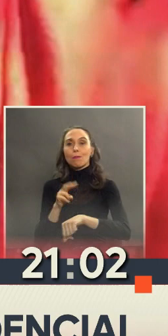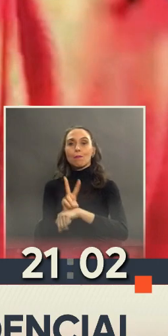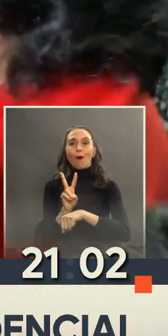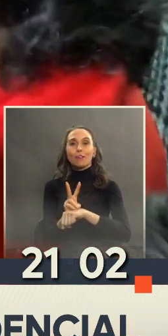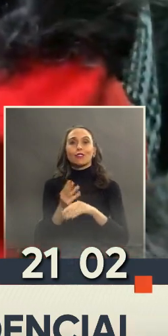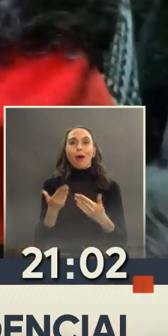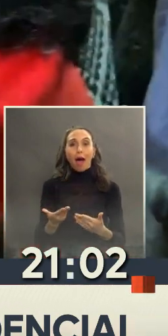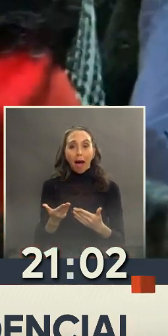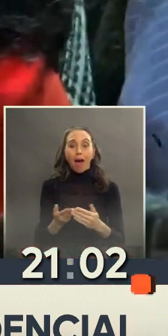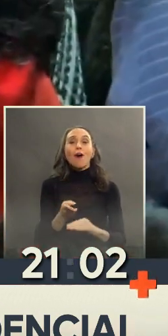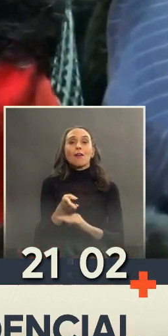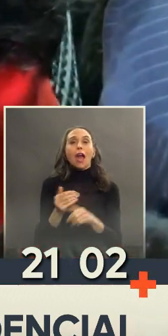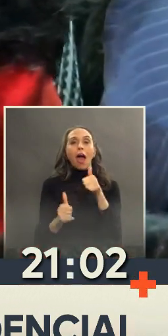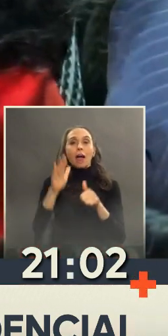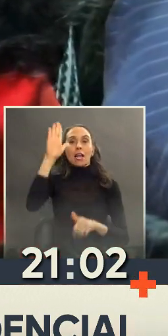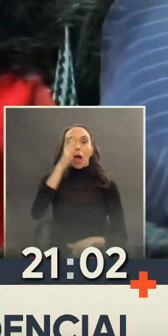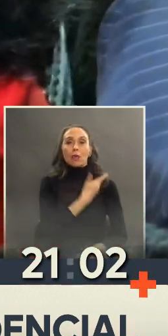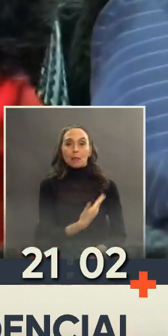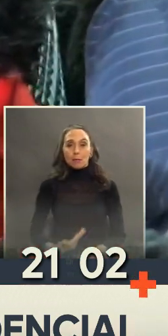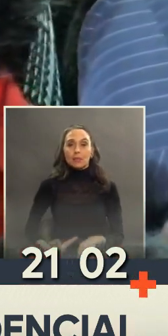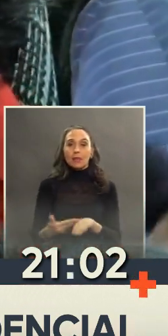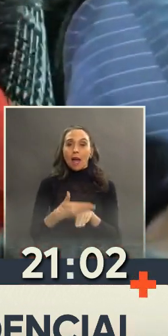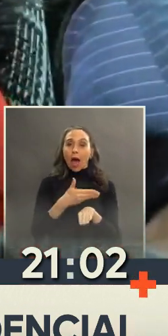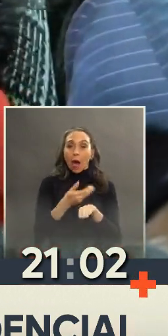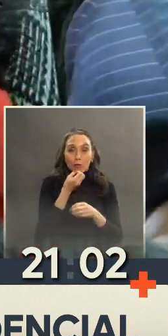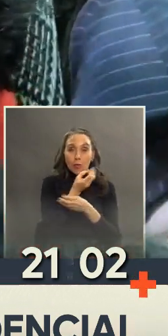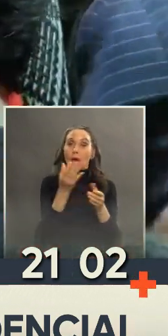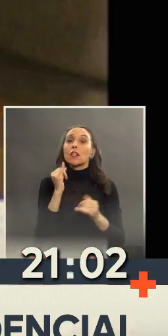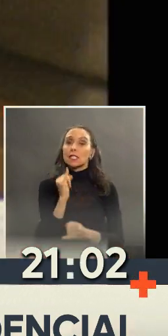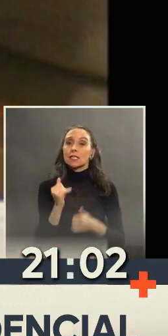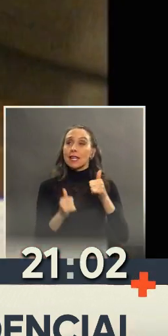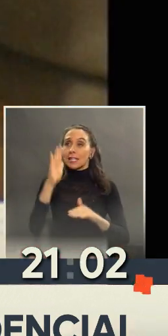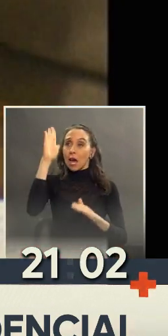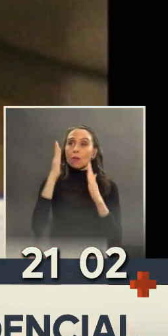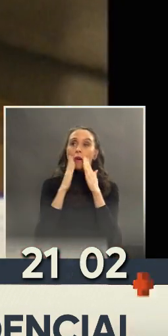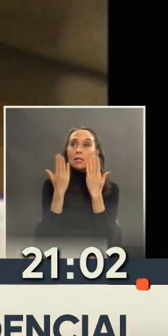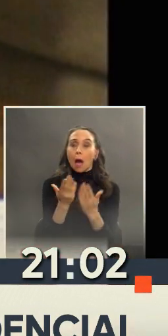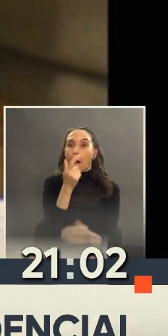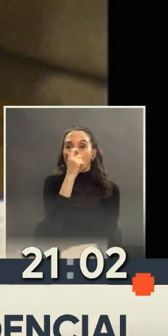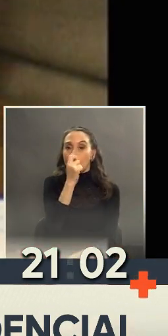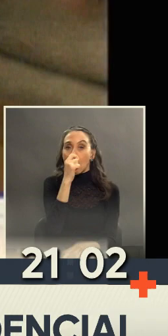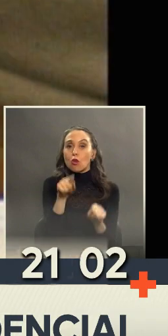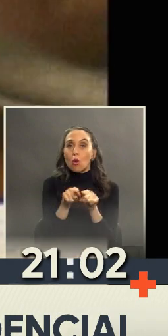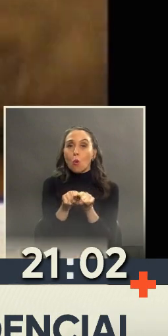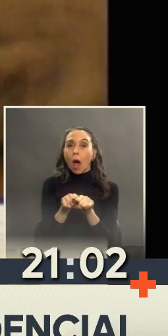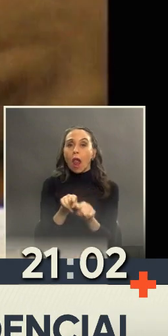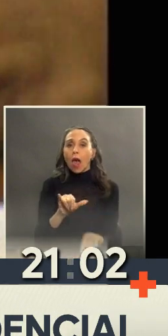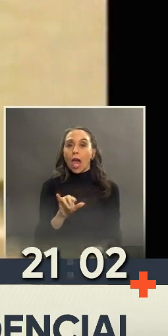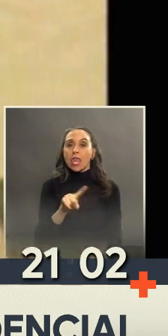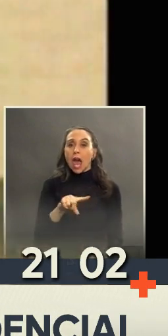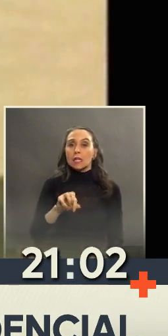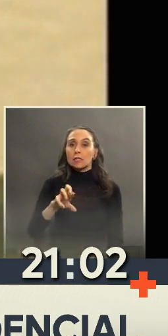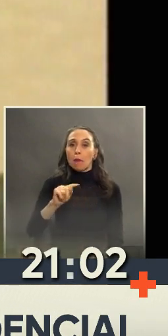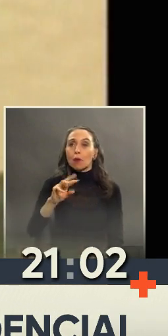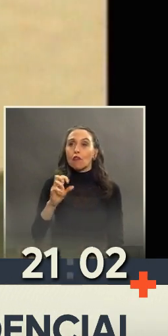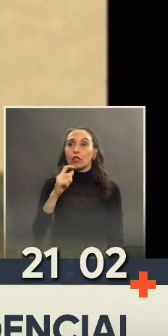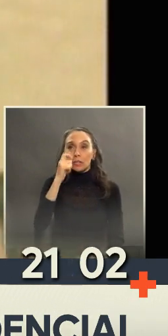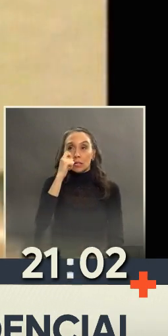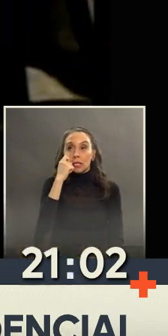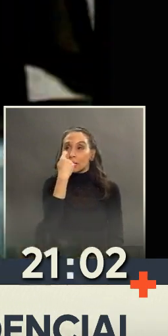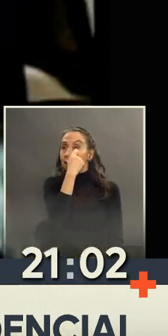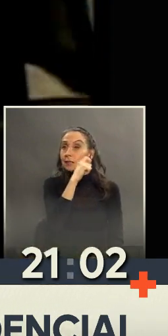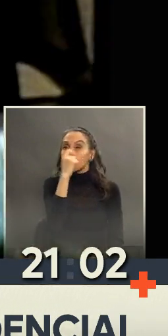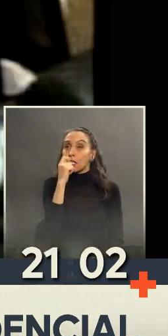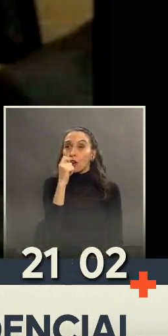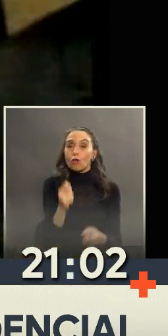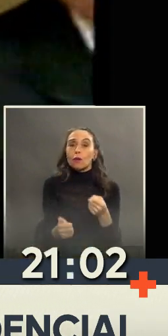candidata presidencial. Antes del esperado anuncio llegó este regalo, un pañuelo similar al que Yasna Proboste utilizó para secar sus lágrimas cuando fue